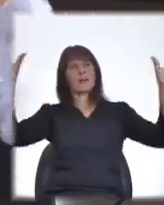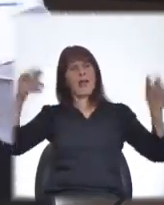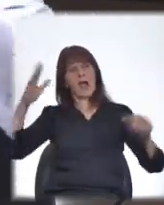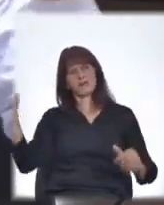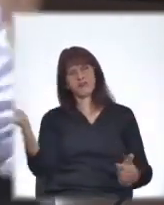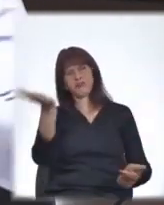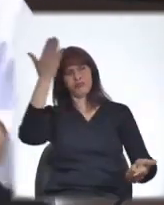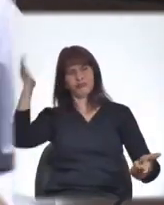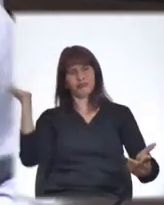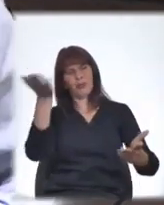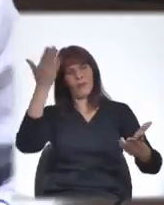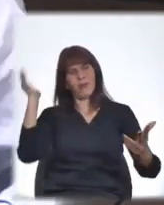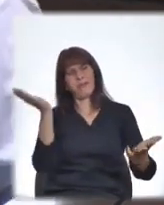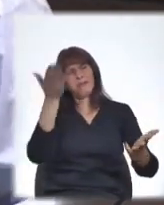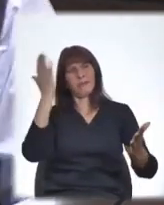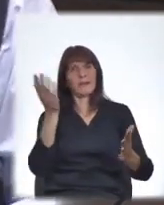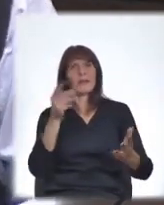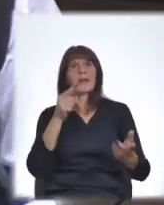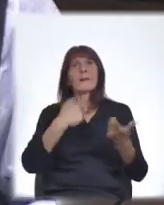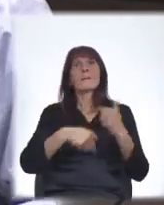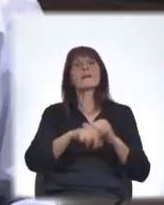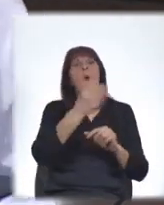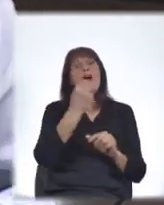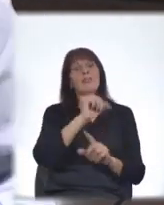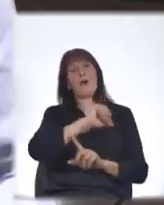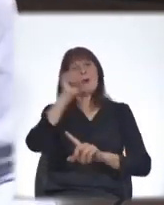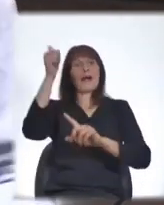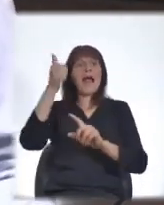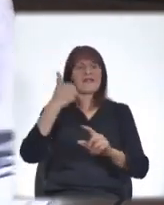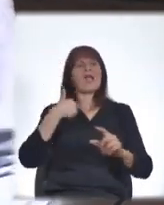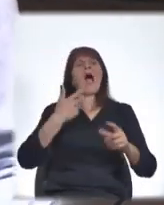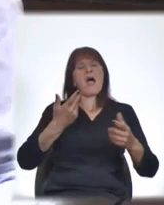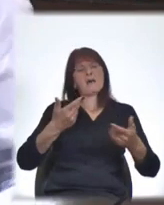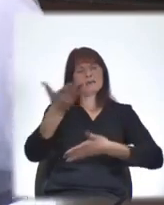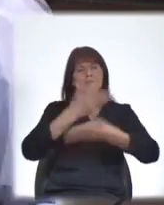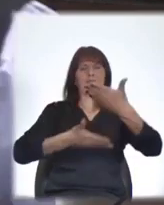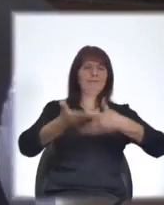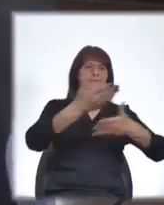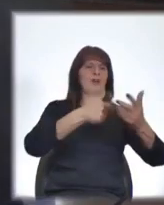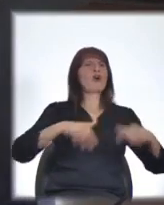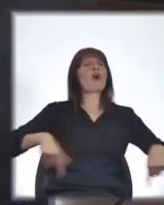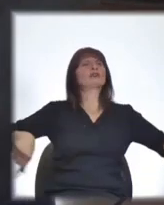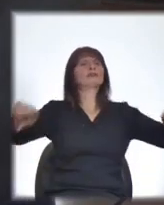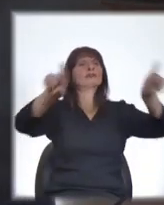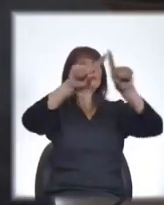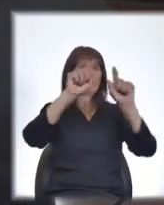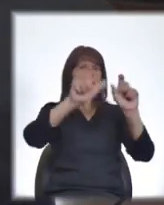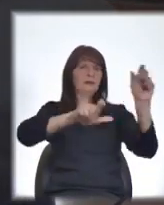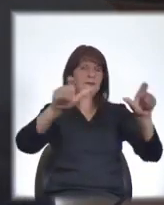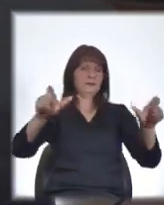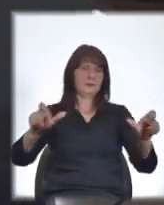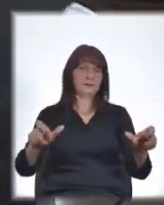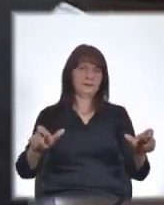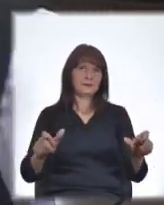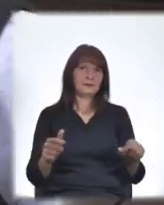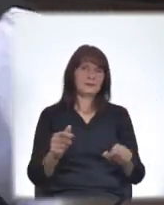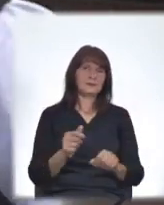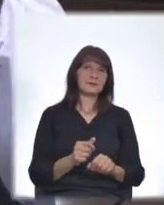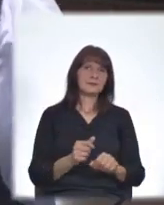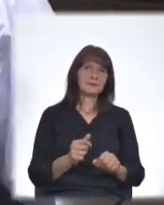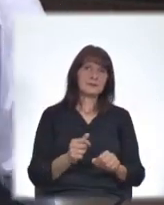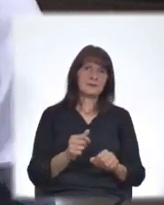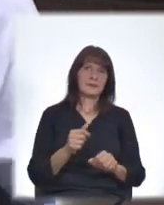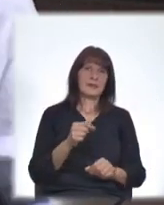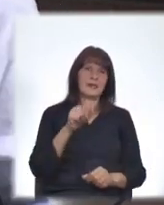Mayaoro pedalee y cuando gane la carrera comparta con el resto de la gente, comparta